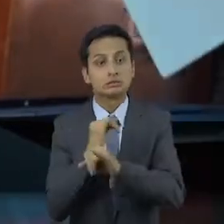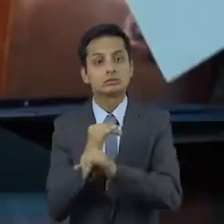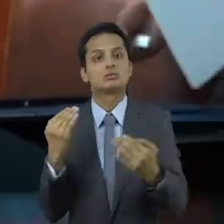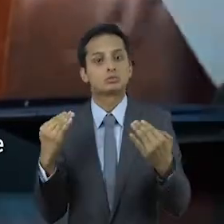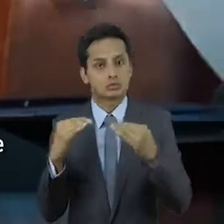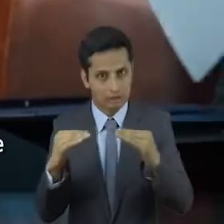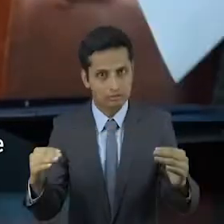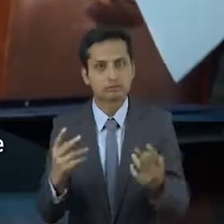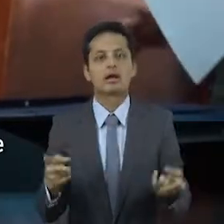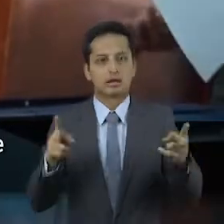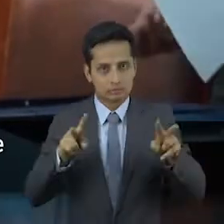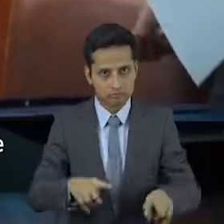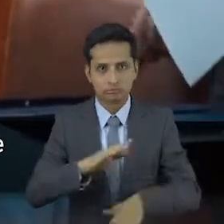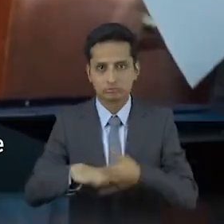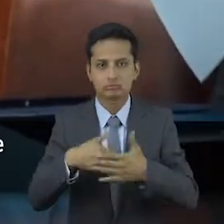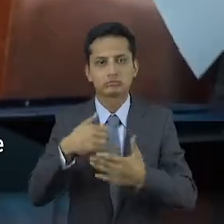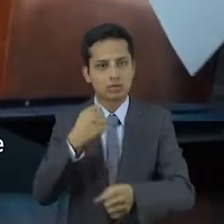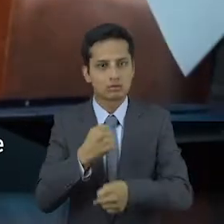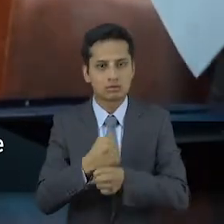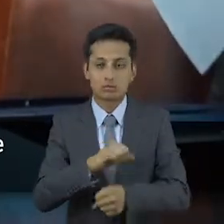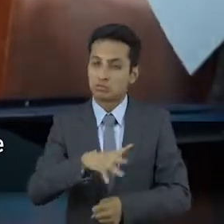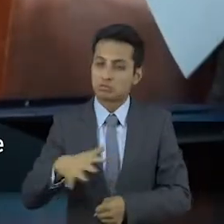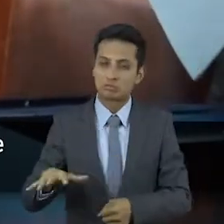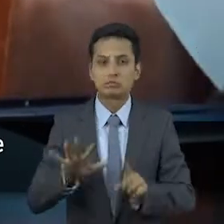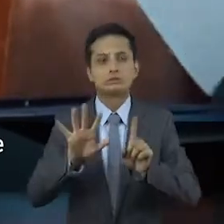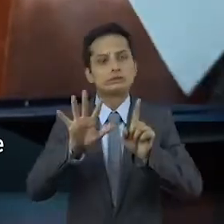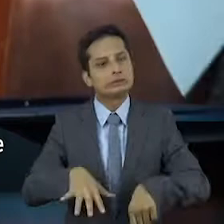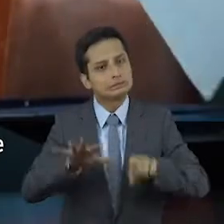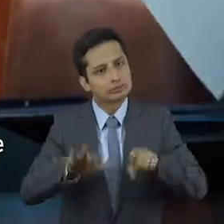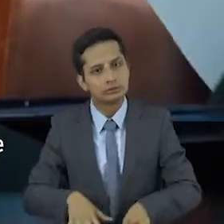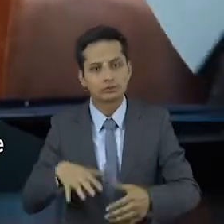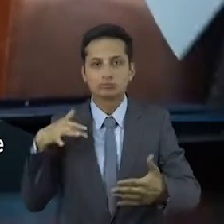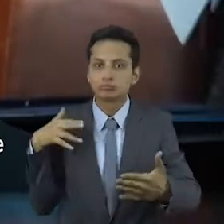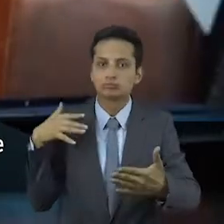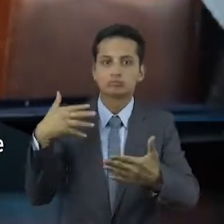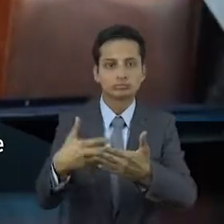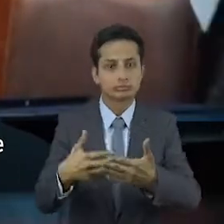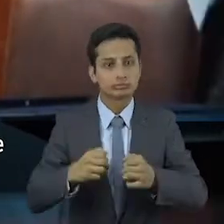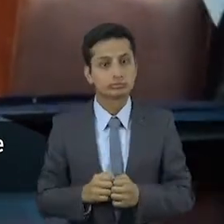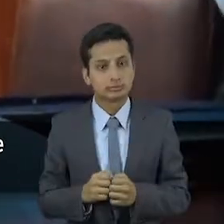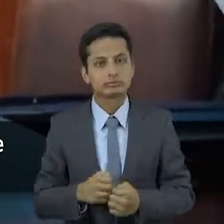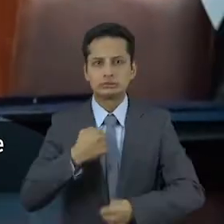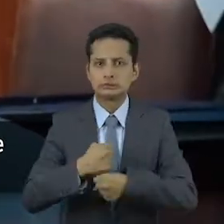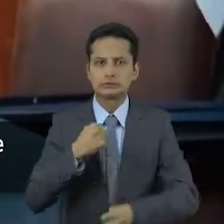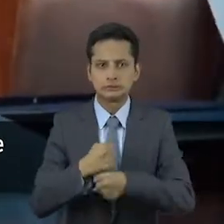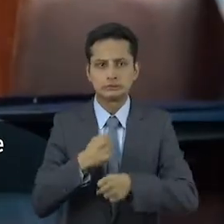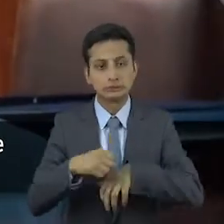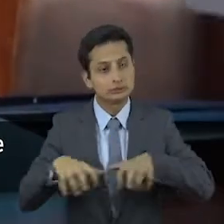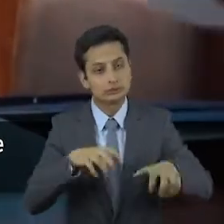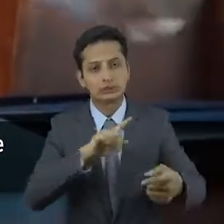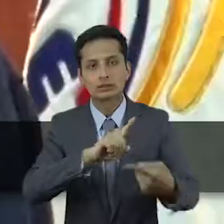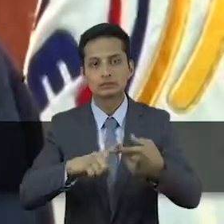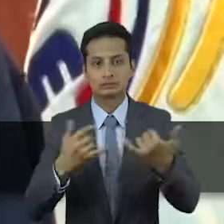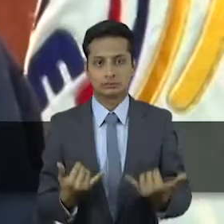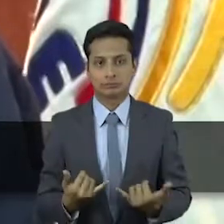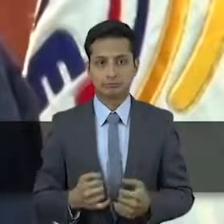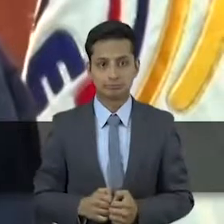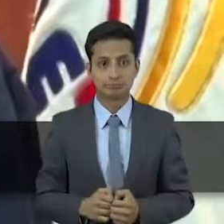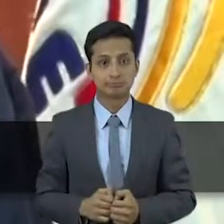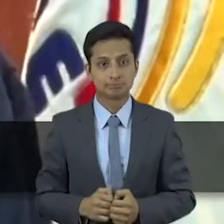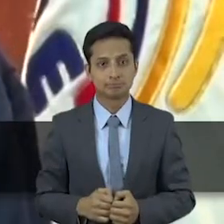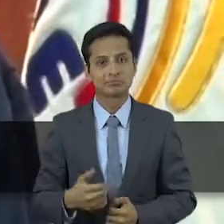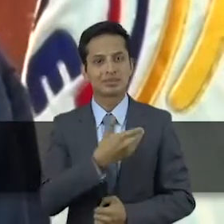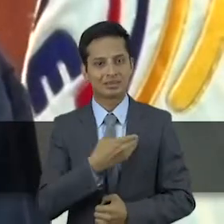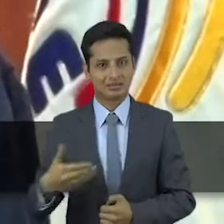de la Democracia también está avalando, es un trabajo de más o menos 6 meses que nosotros hemos venido trabajando para llegar a este logro.